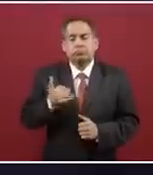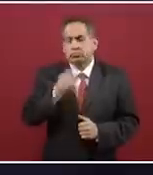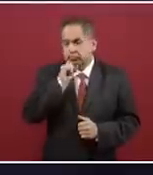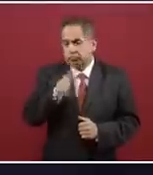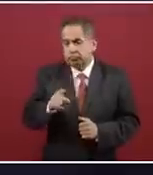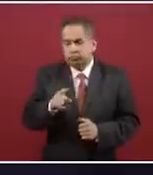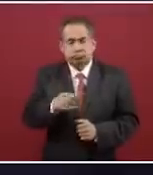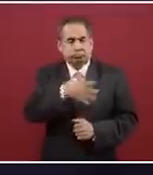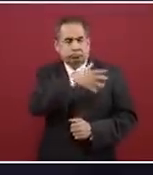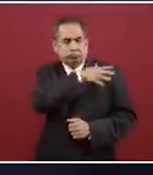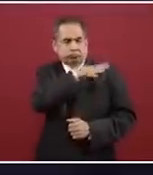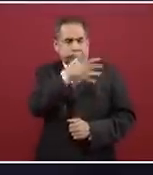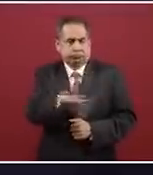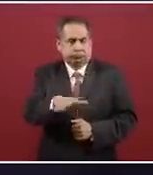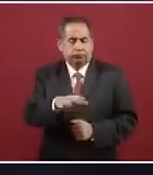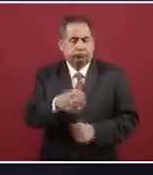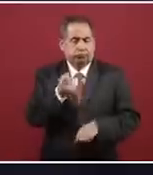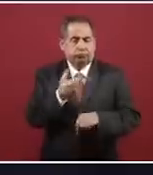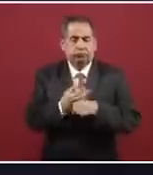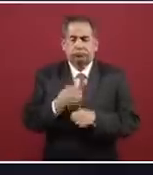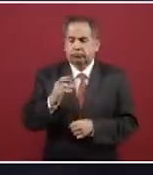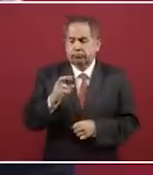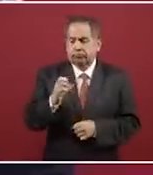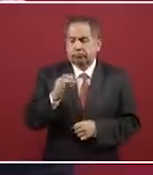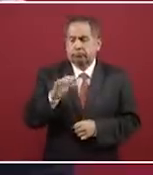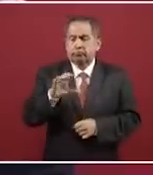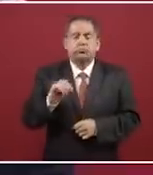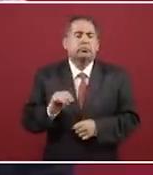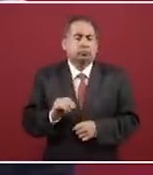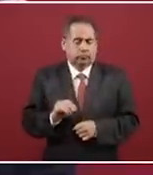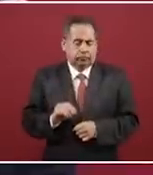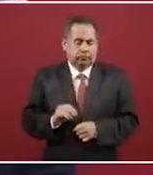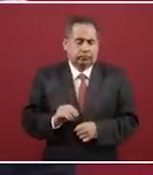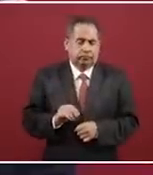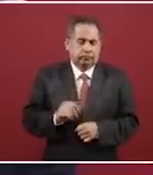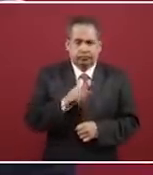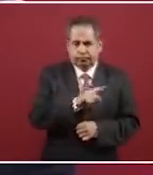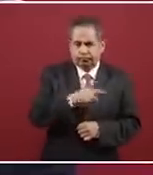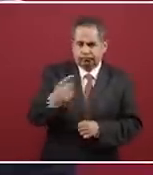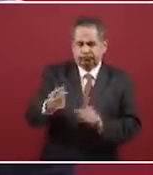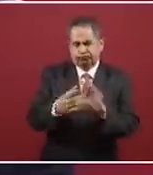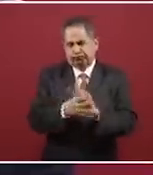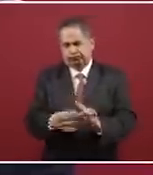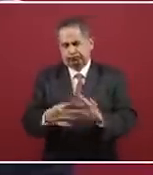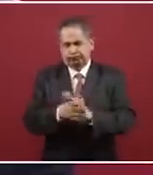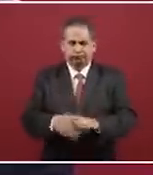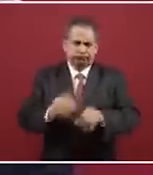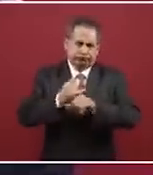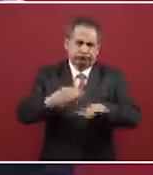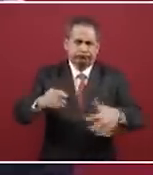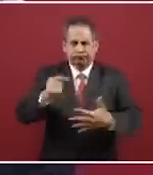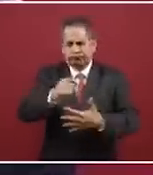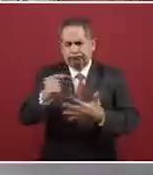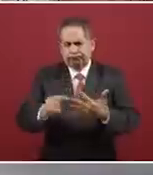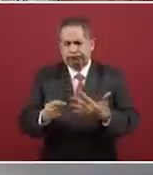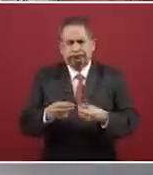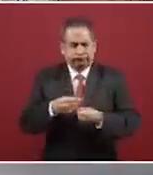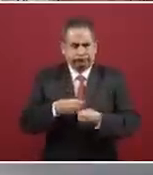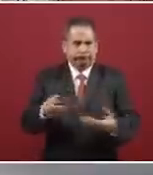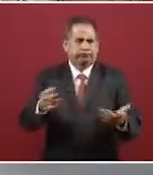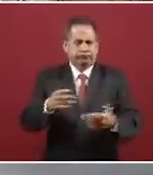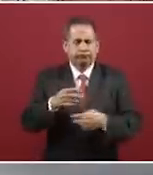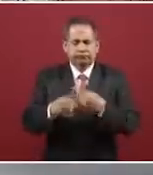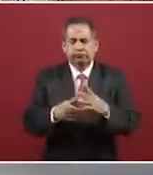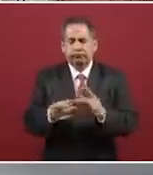general secretario crescencio sandoval va a informar sobre este asunto en particular